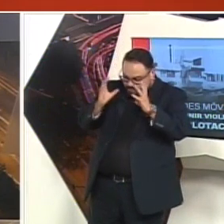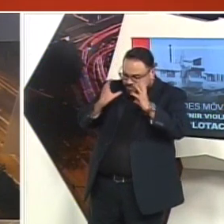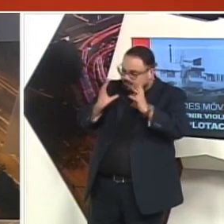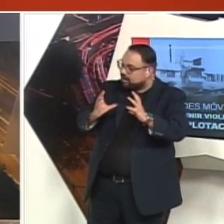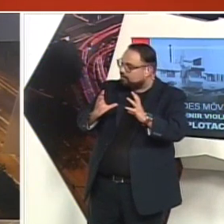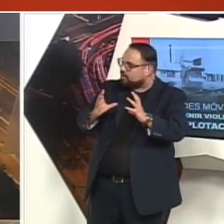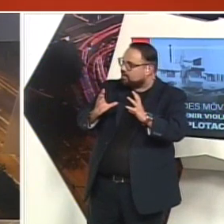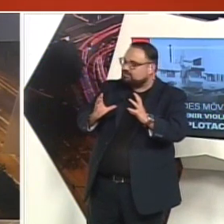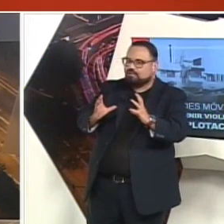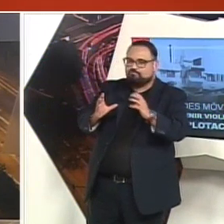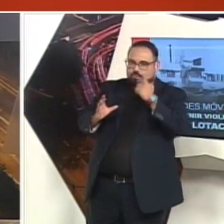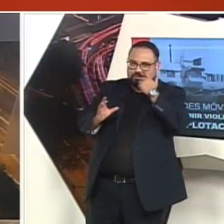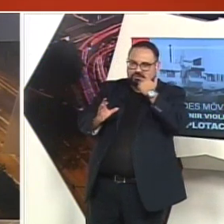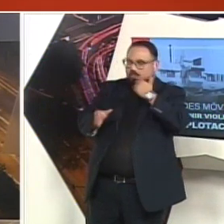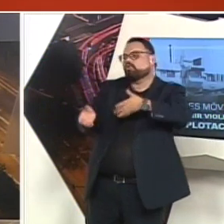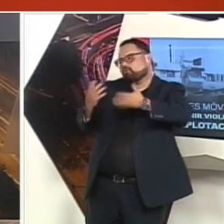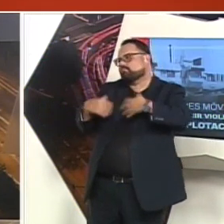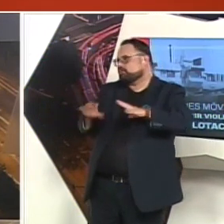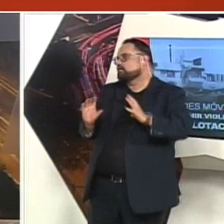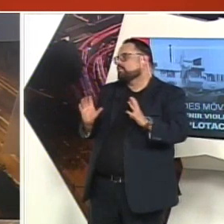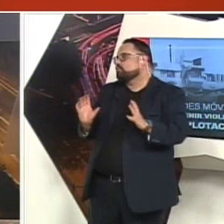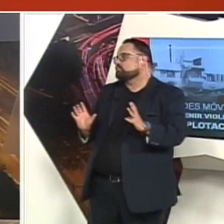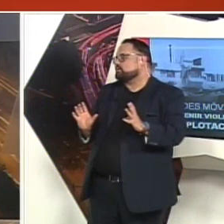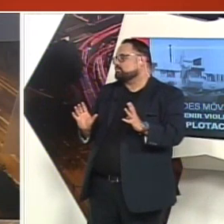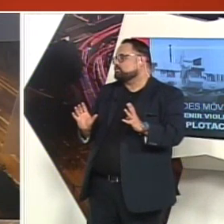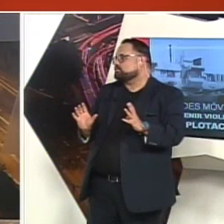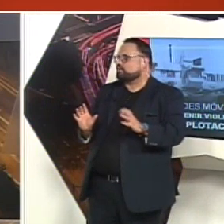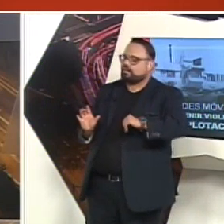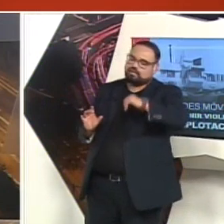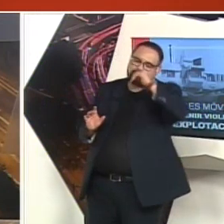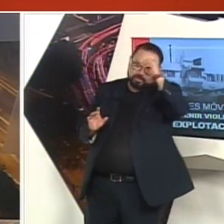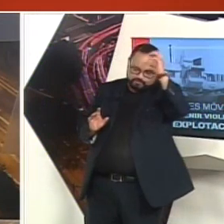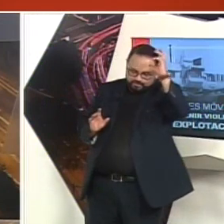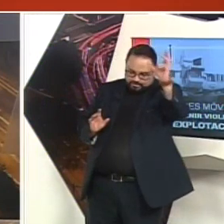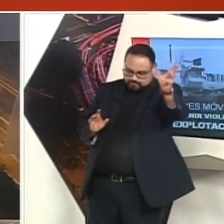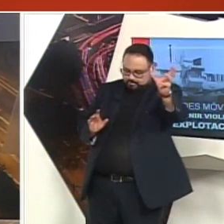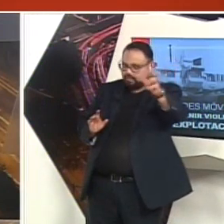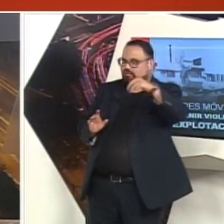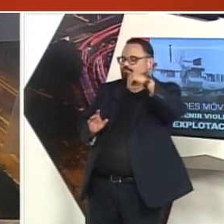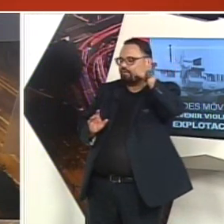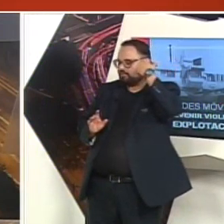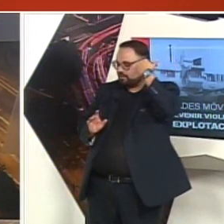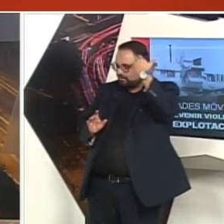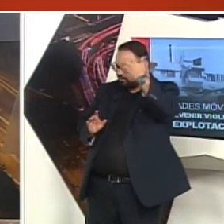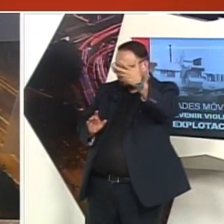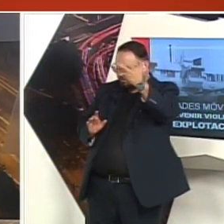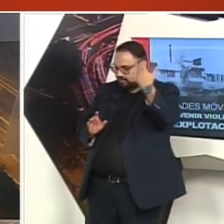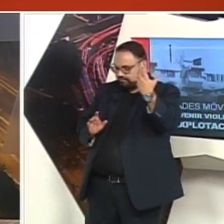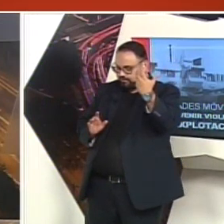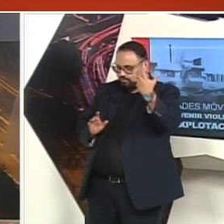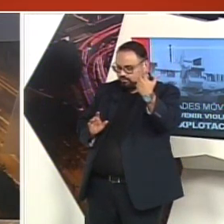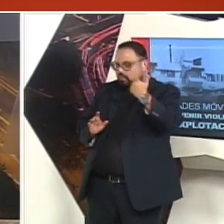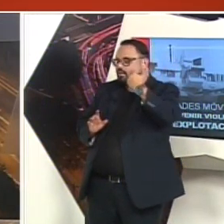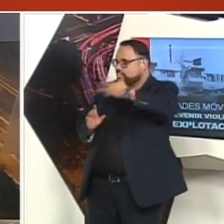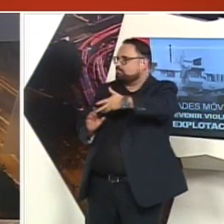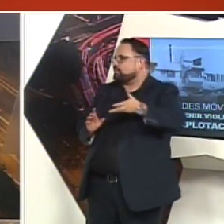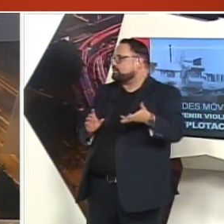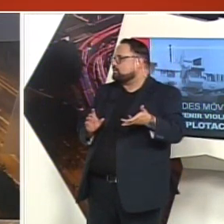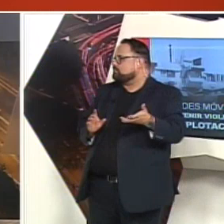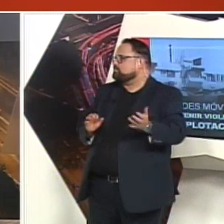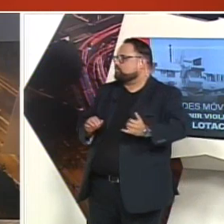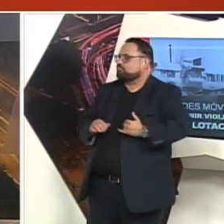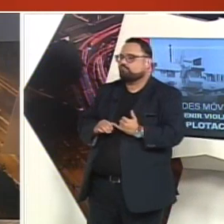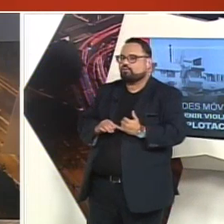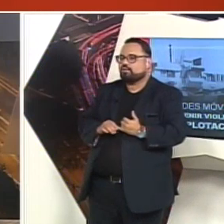el poder llevar esta información y obviamente un tratamiento integral de parte del shved de parte de unicef y ono y de